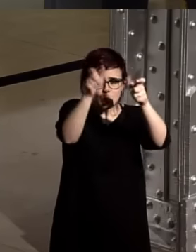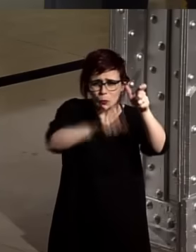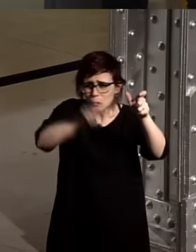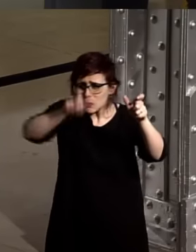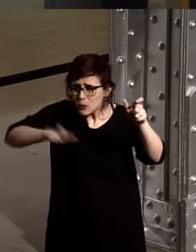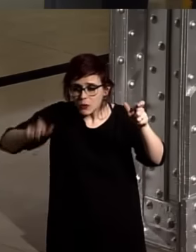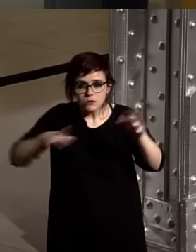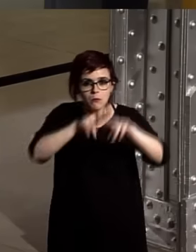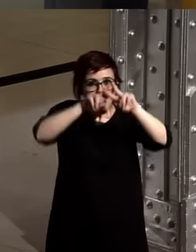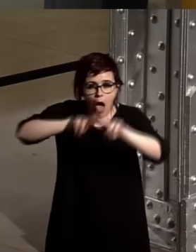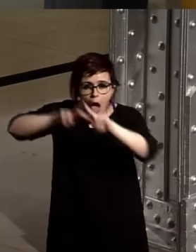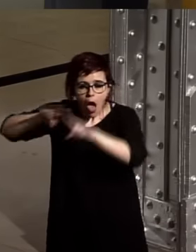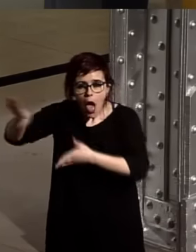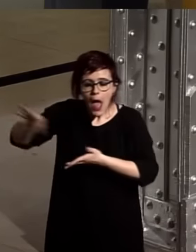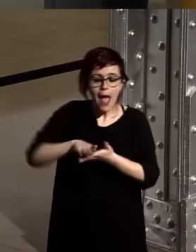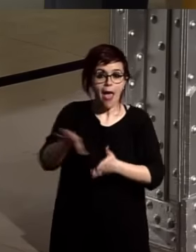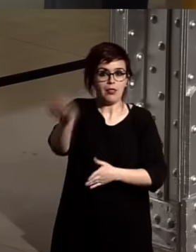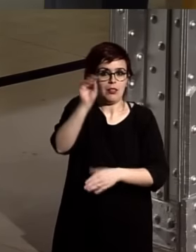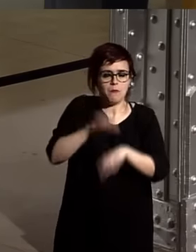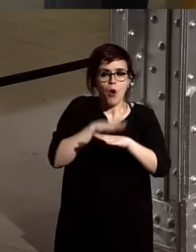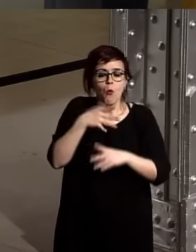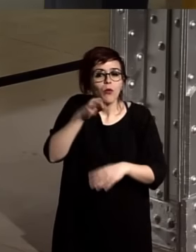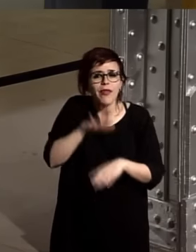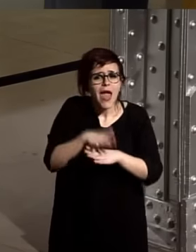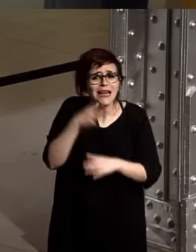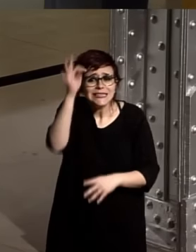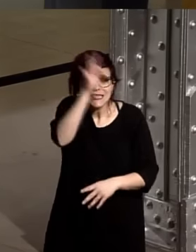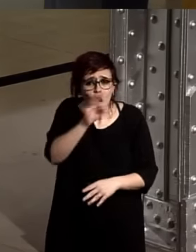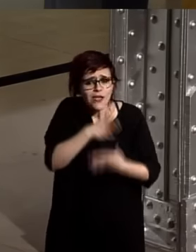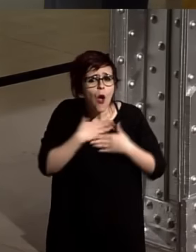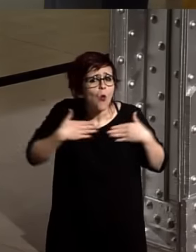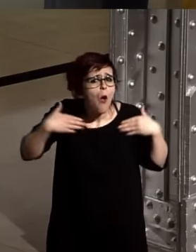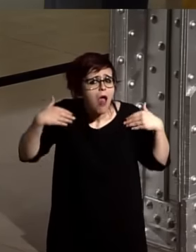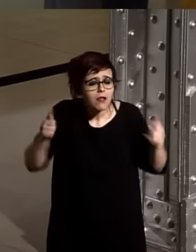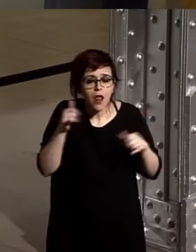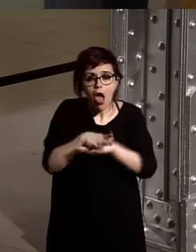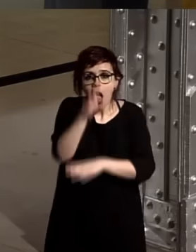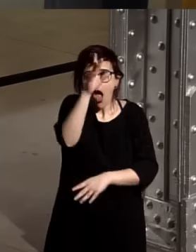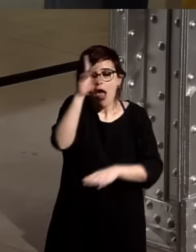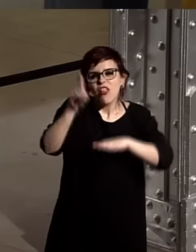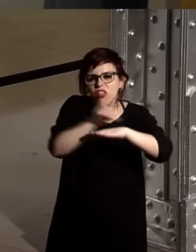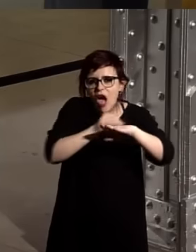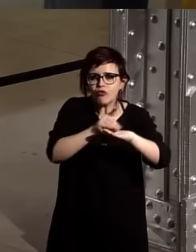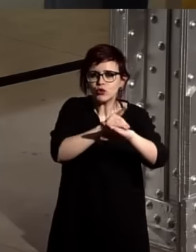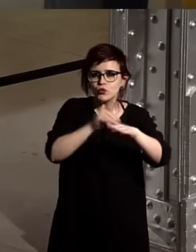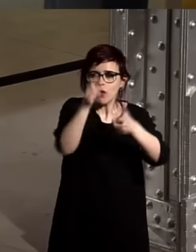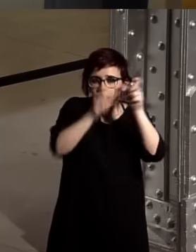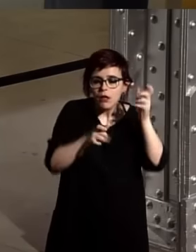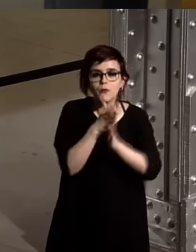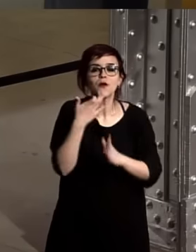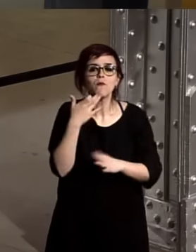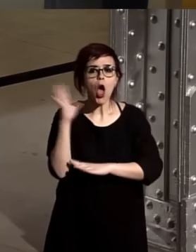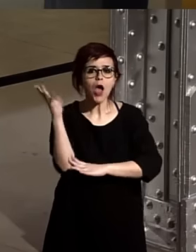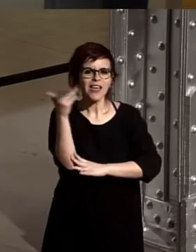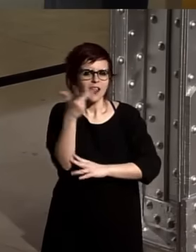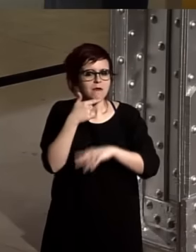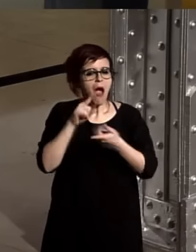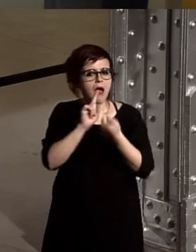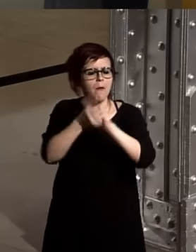tantos datos al alcance que tú prácticamente puedes defender cualquier teoría con datos científicos si tú quieres argumentar que el cambio climático es